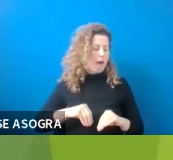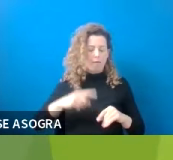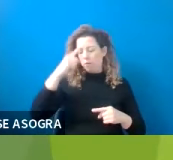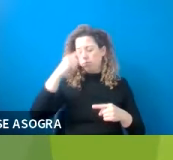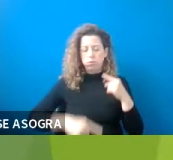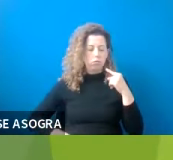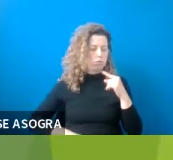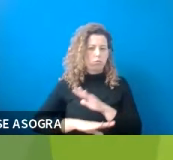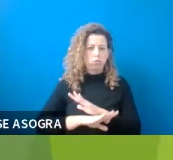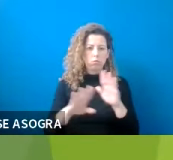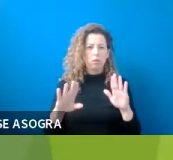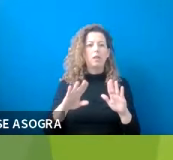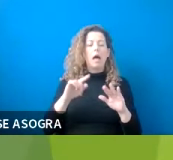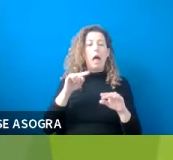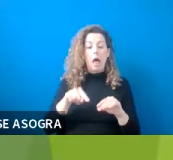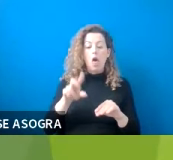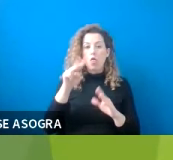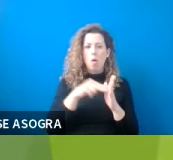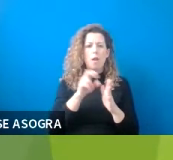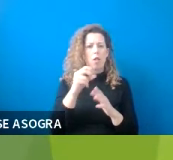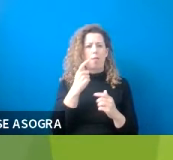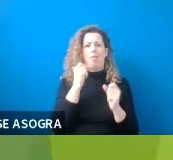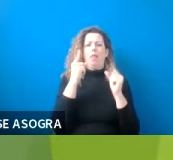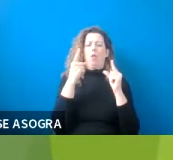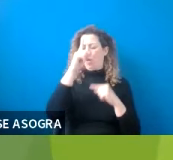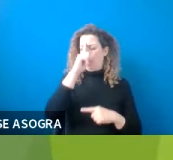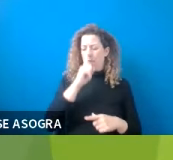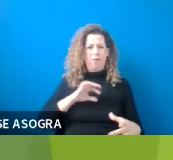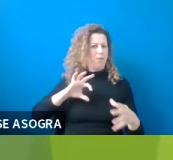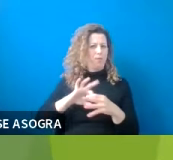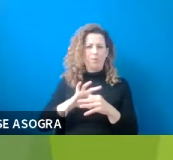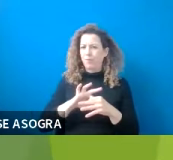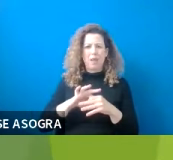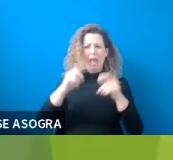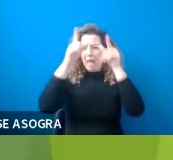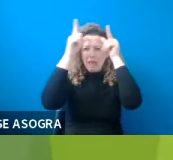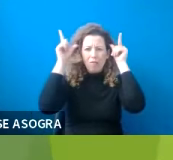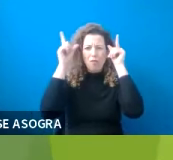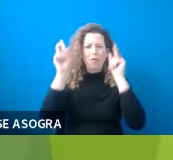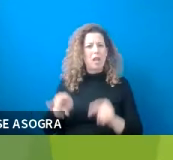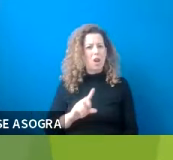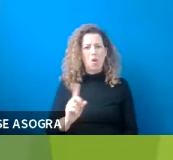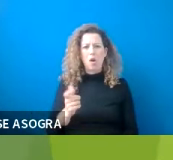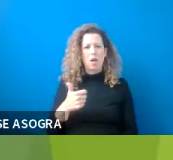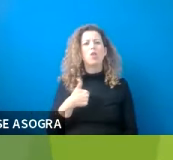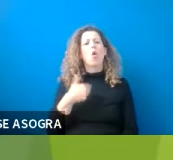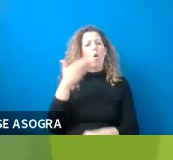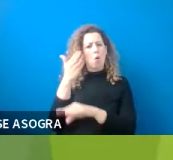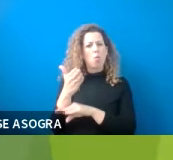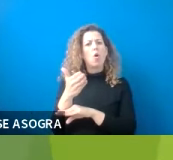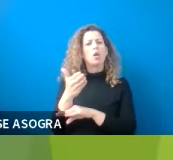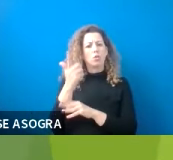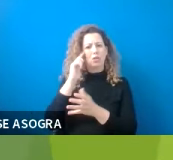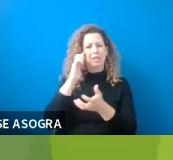2012 indagando en que mi perfil no cuadraba dentro de trastornos estizoides. Fue cuando acudí a una renombrada psiquiatra de infarto